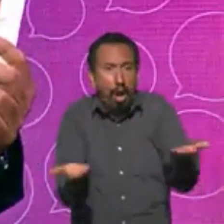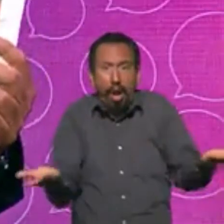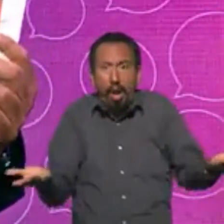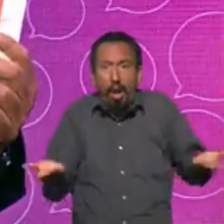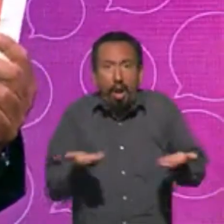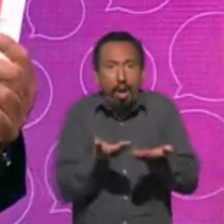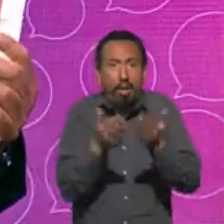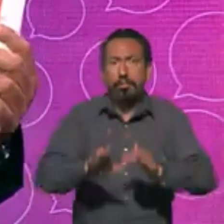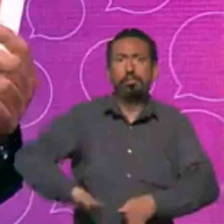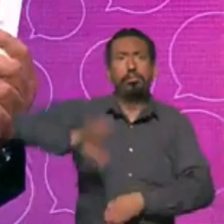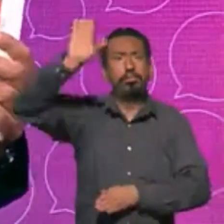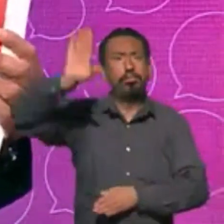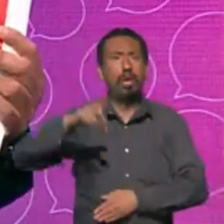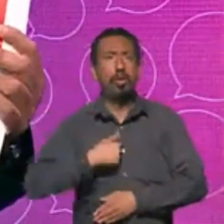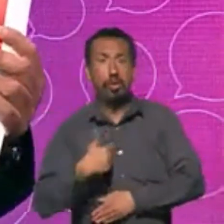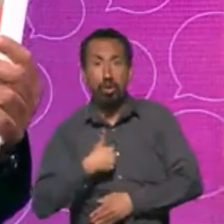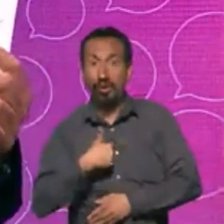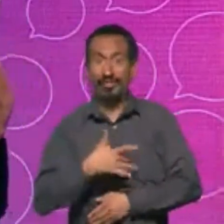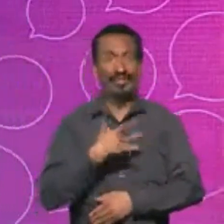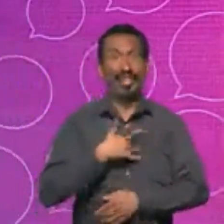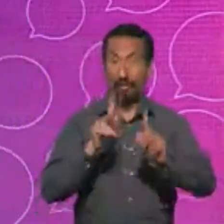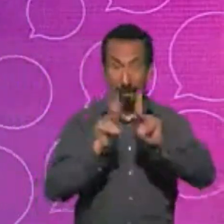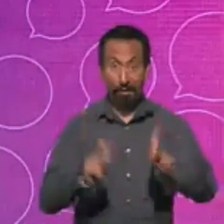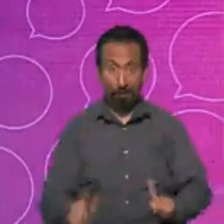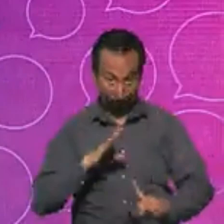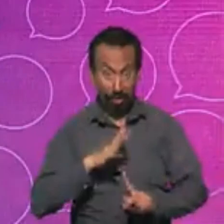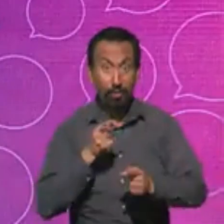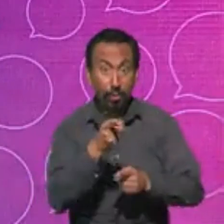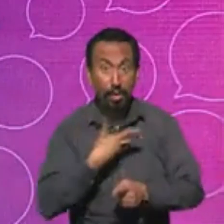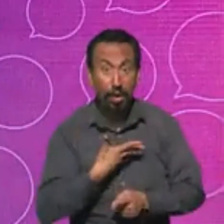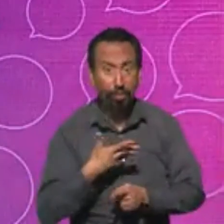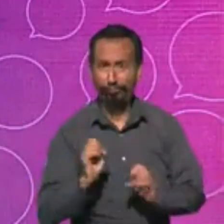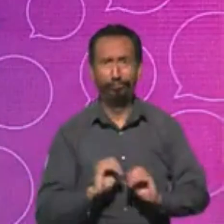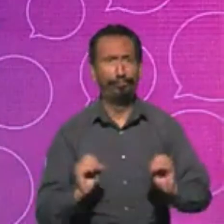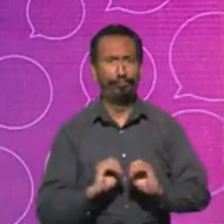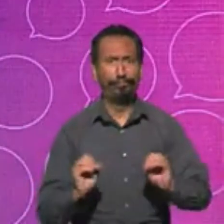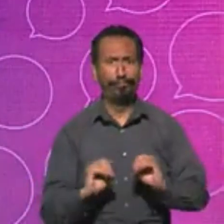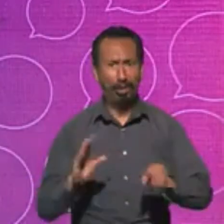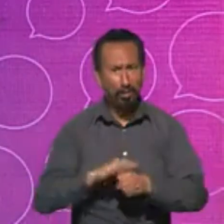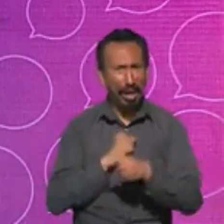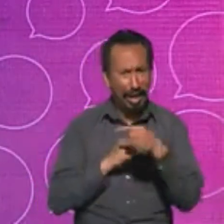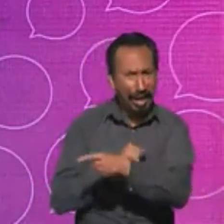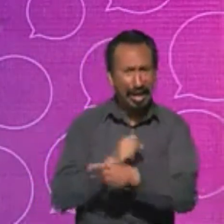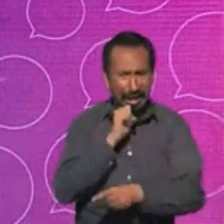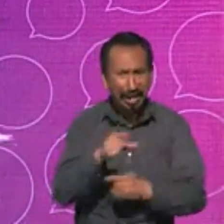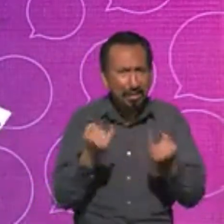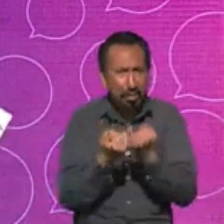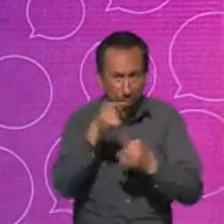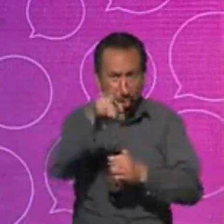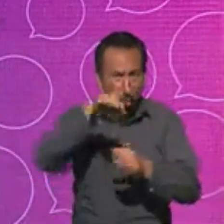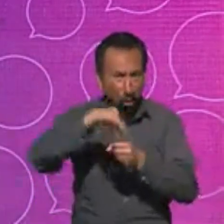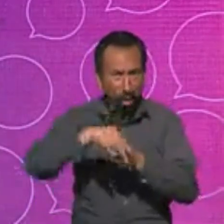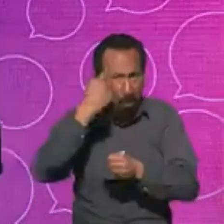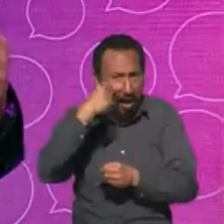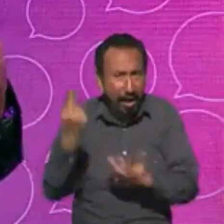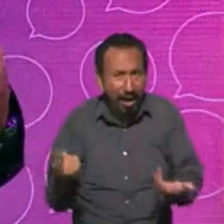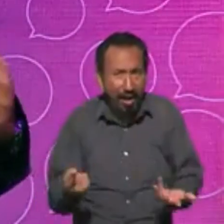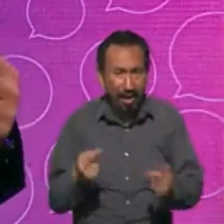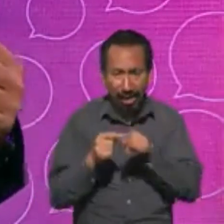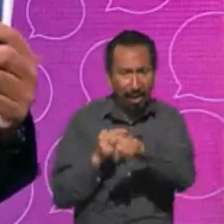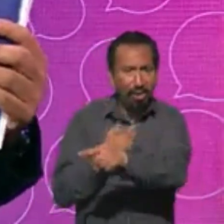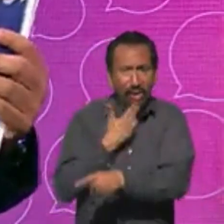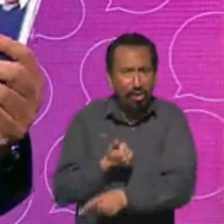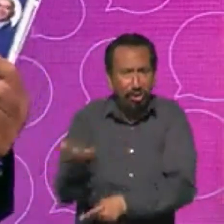alguien que levante la mano y diga me siento más seguro por eso no veo por qué Javier Mendoza Podría tener el favor de tu voto cuando